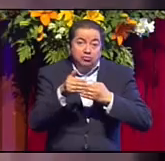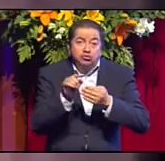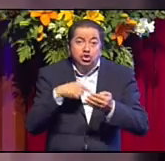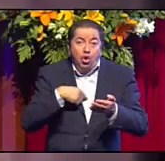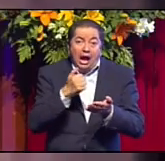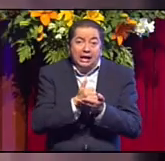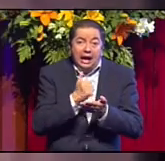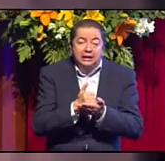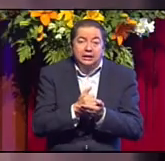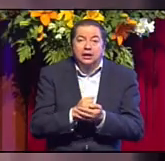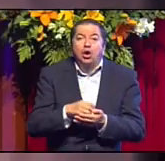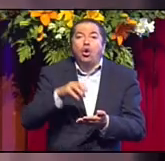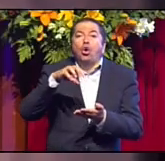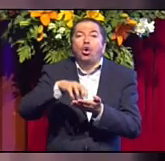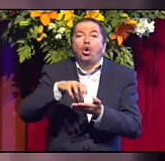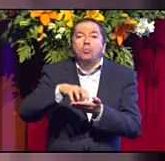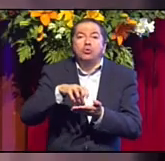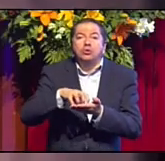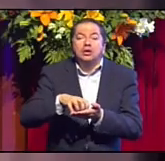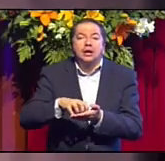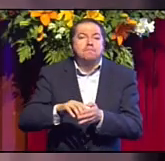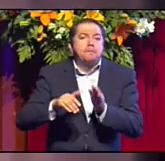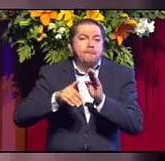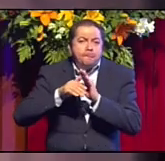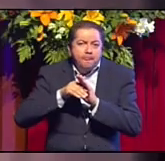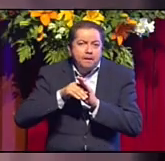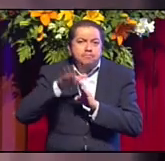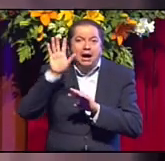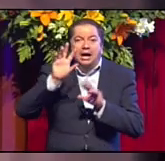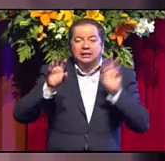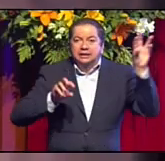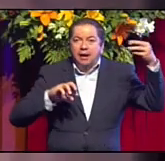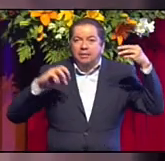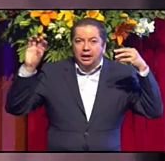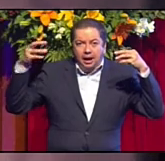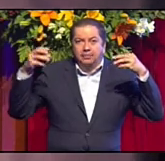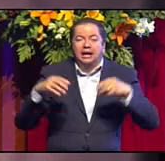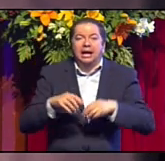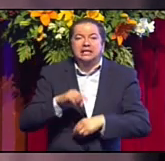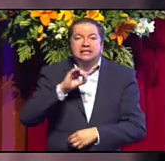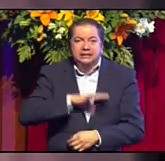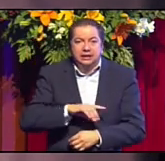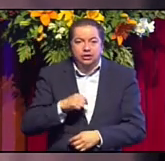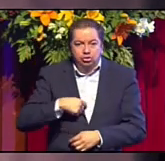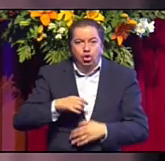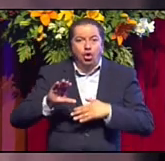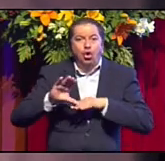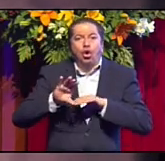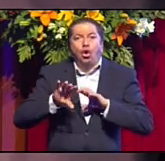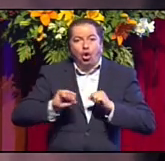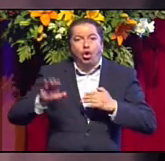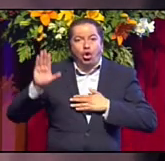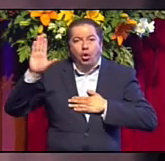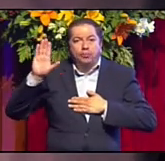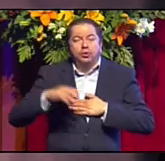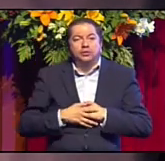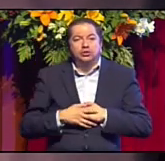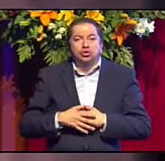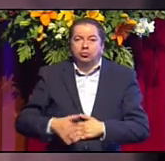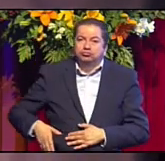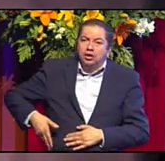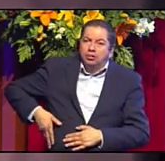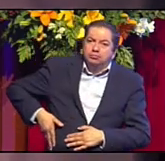la comuna que porcentualmente sea una de las que tiene mayor cantidad de cámaras de seguridad en Chile. Aquí me comprometo este año a meternos la